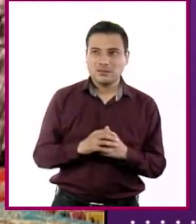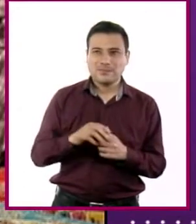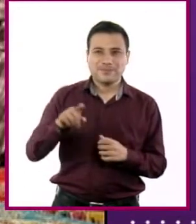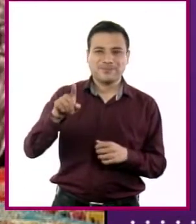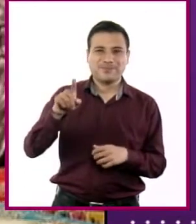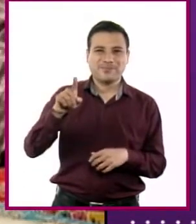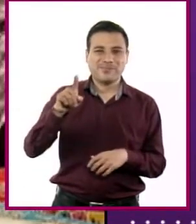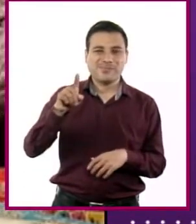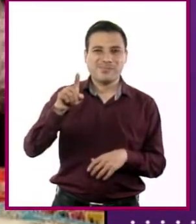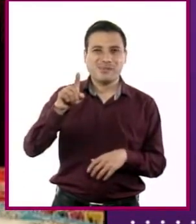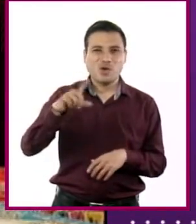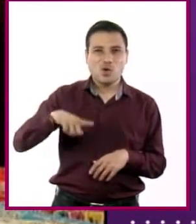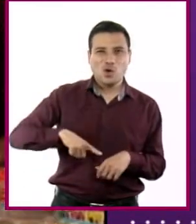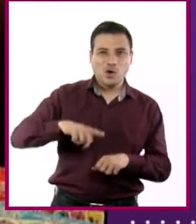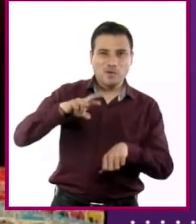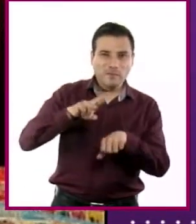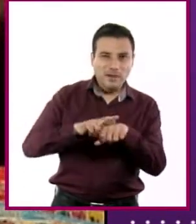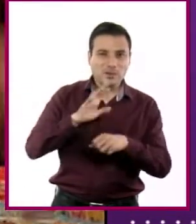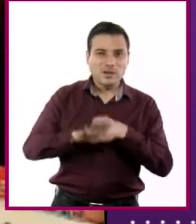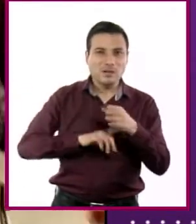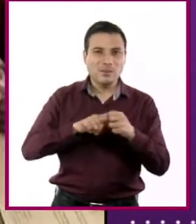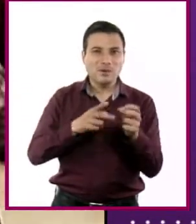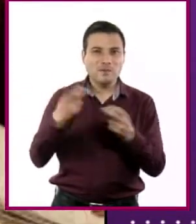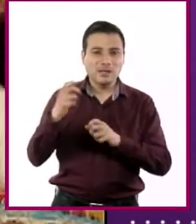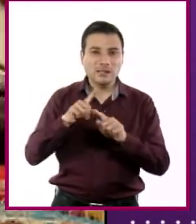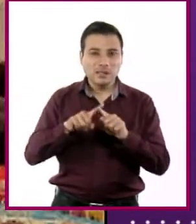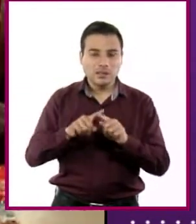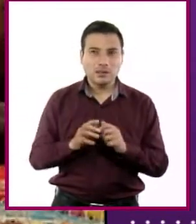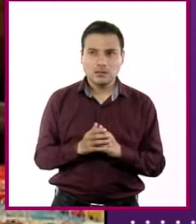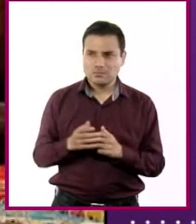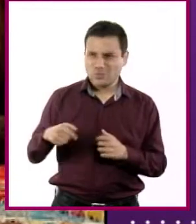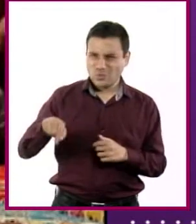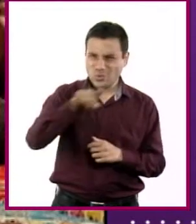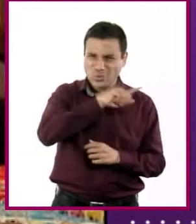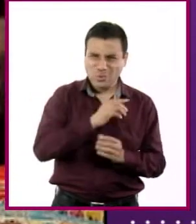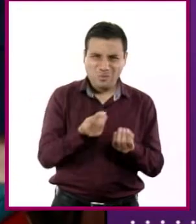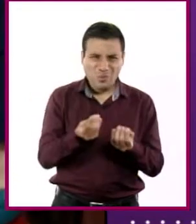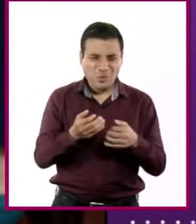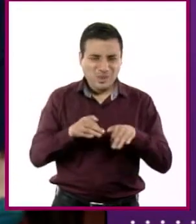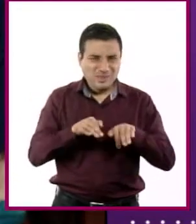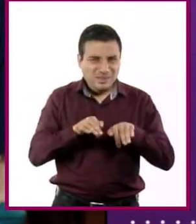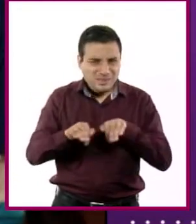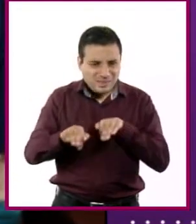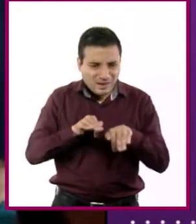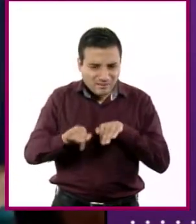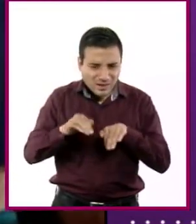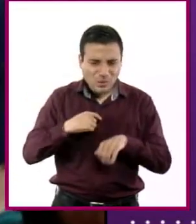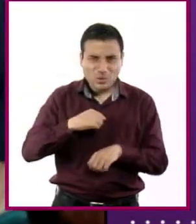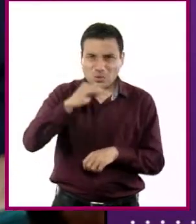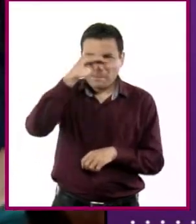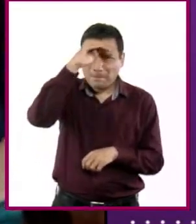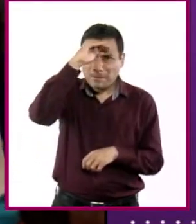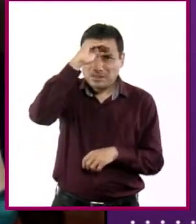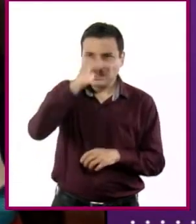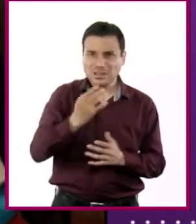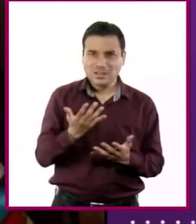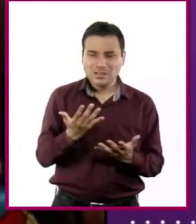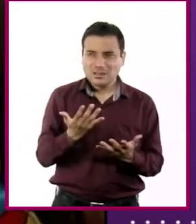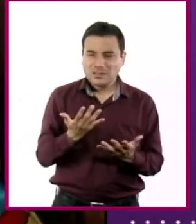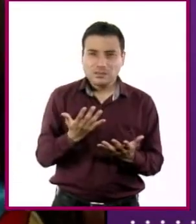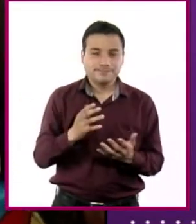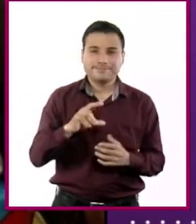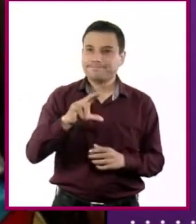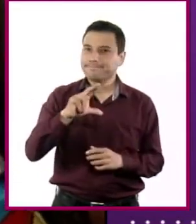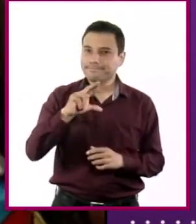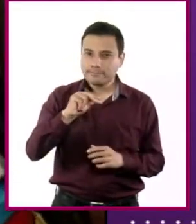alcalde. No lo puedo creer. Hemos trabajado tanto últimamente que yo pensé que... Hemos trabajado